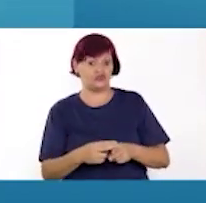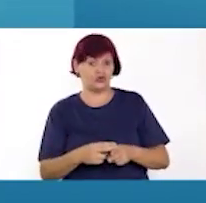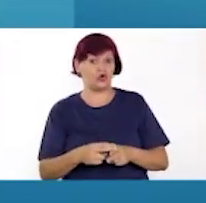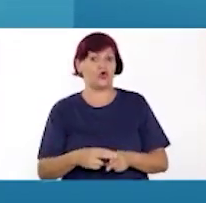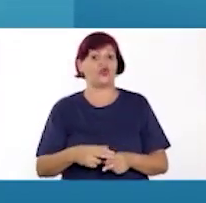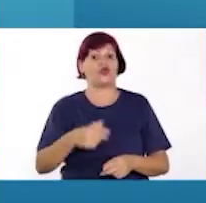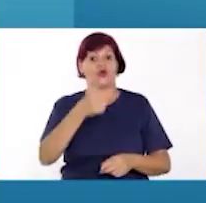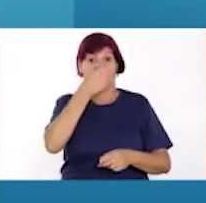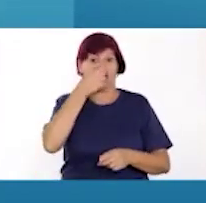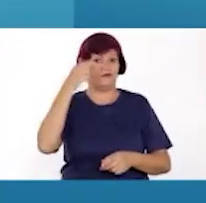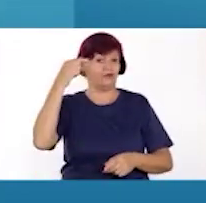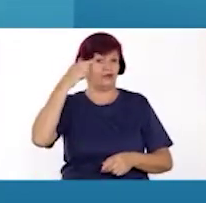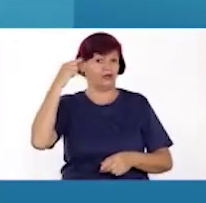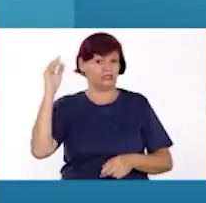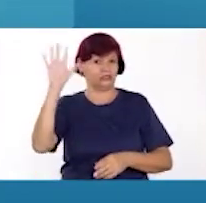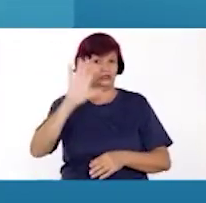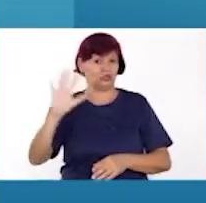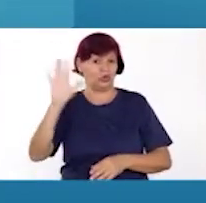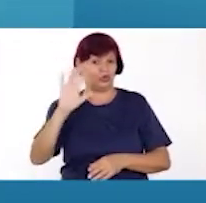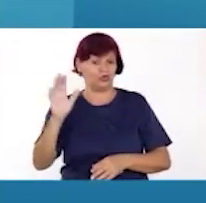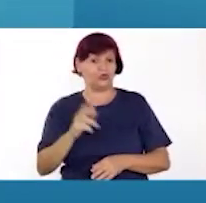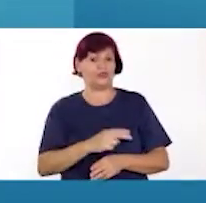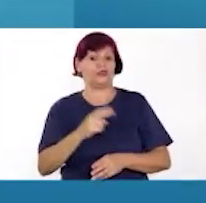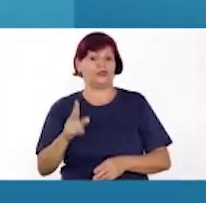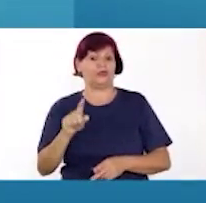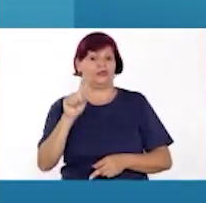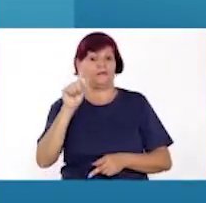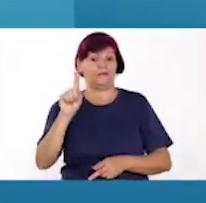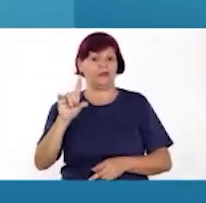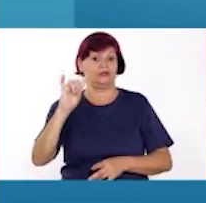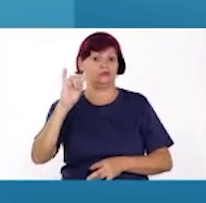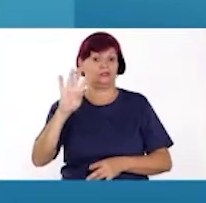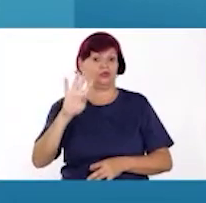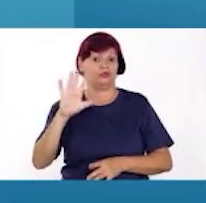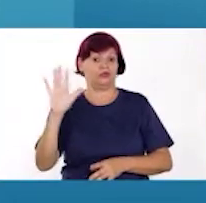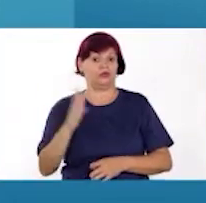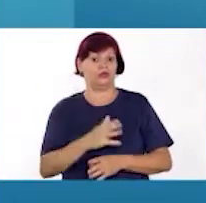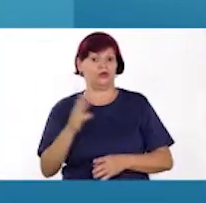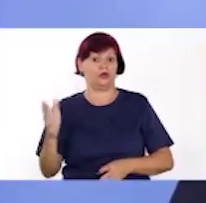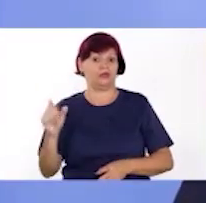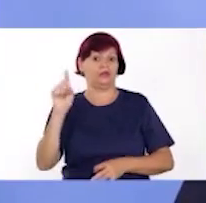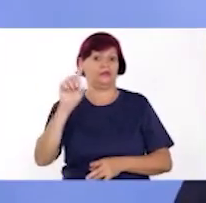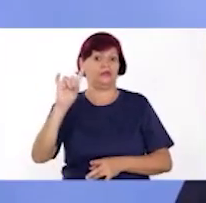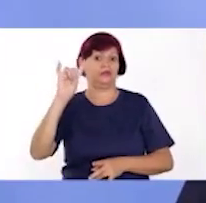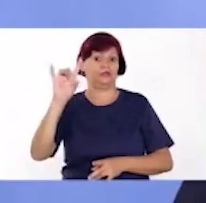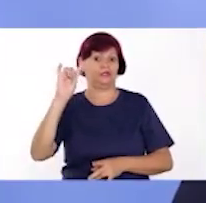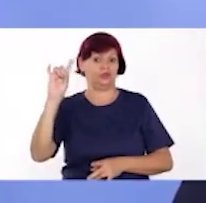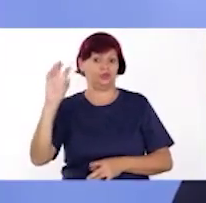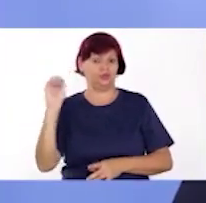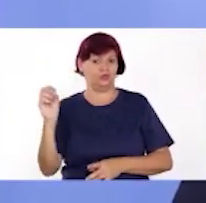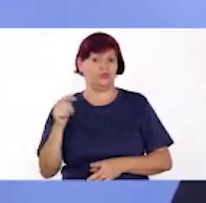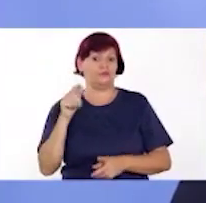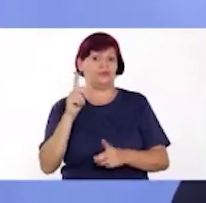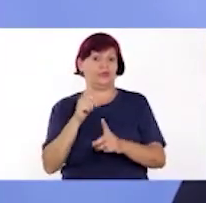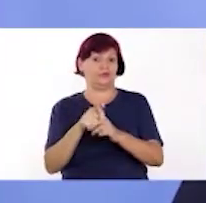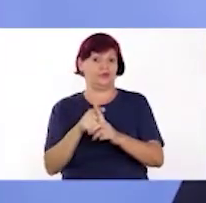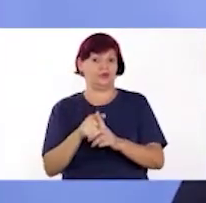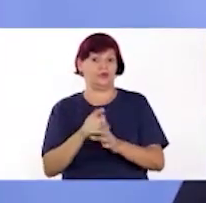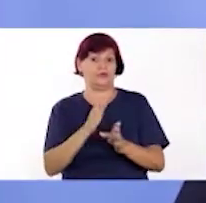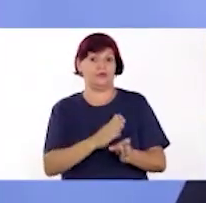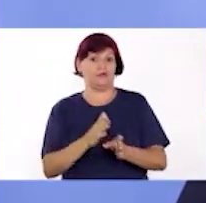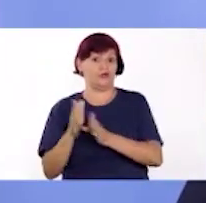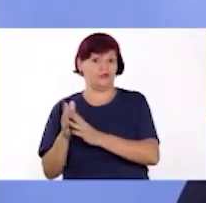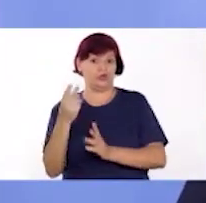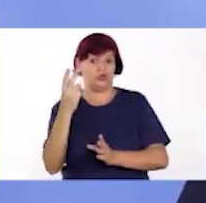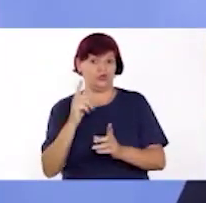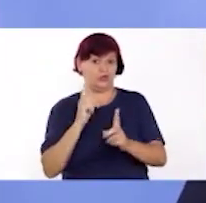desde 1945 hasta la década de 1990. Este objetivo lo vamos a dividir en